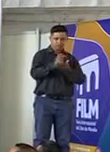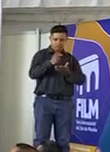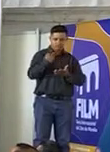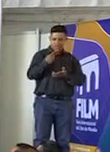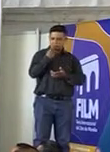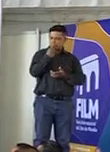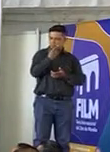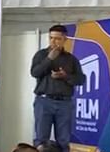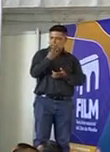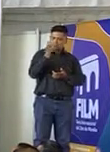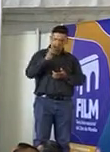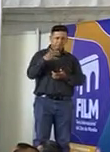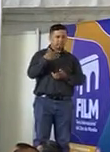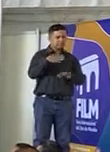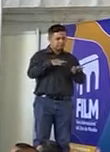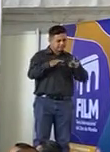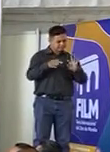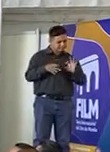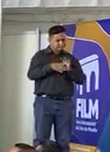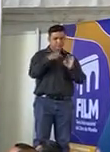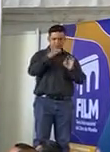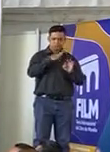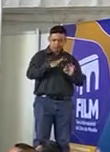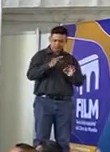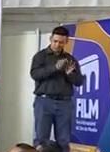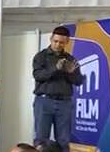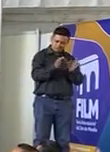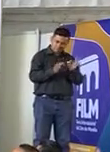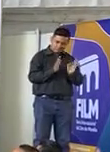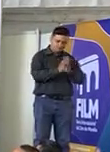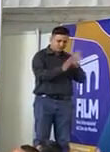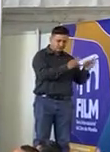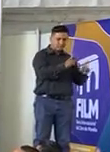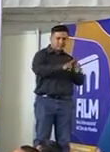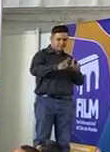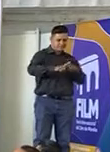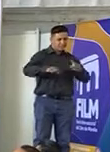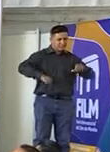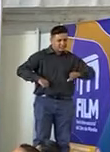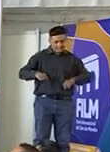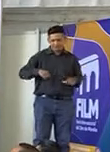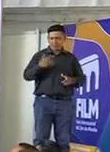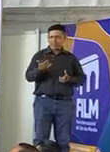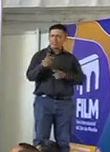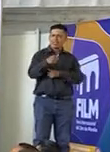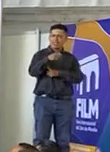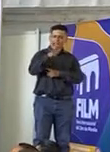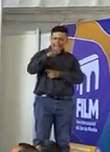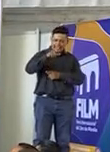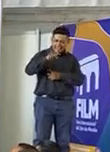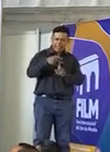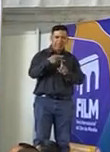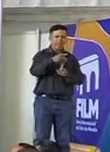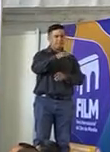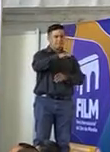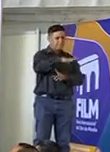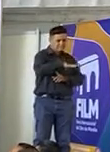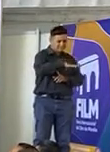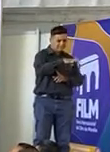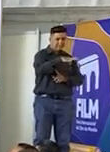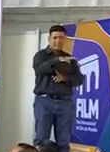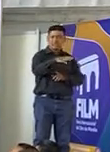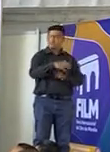hermanarnos para llegar a las tenencias de Morelia con estas actividades. Aquí la Coahuayana, nuestra costa, que hoy está